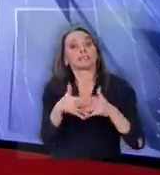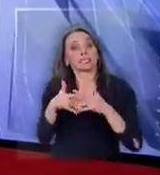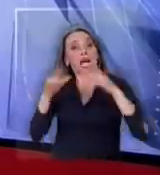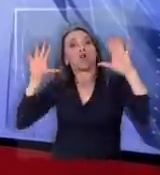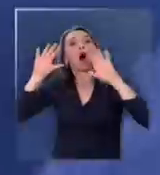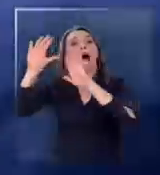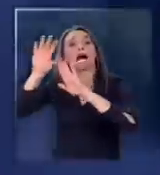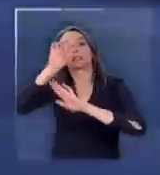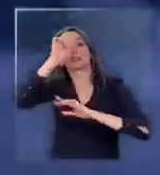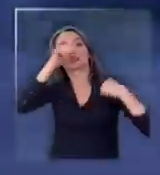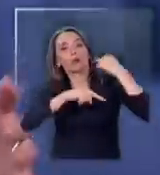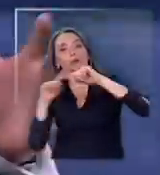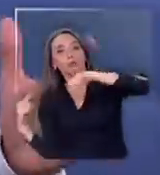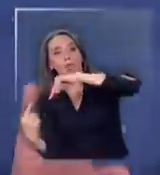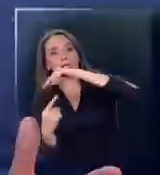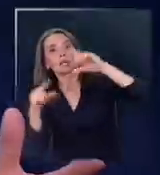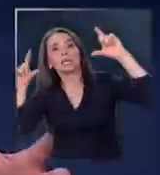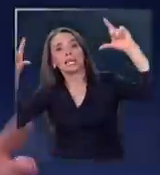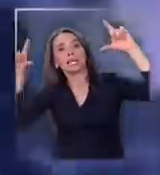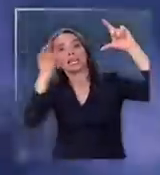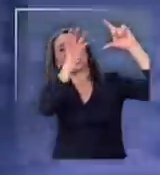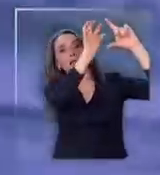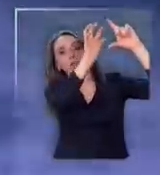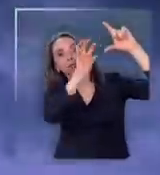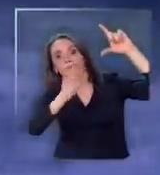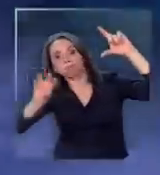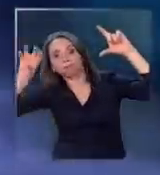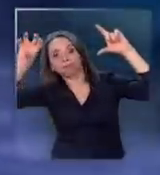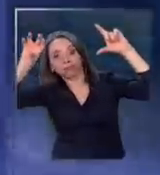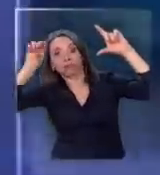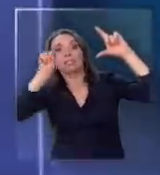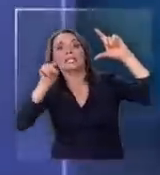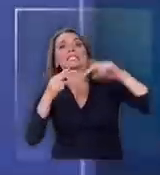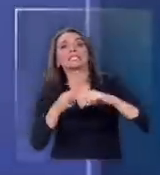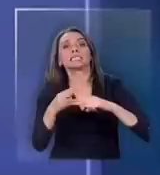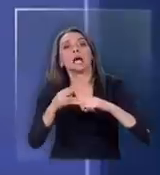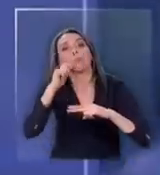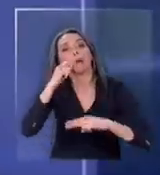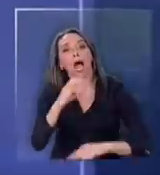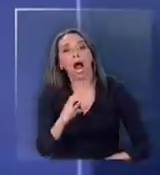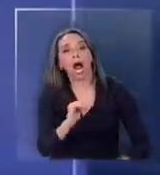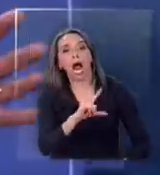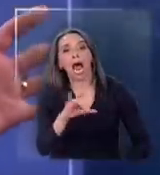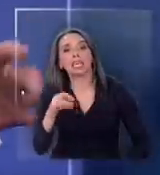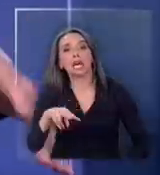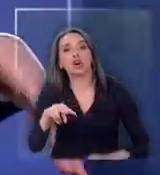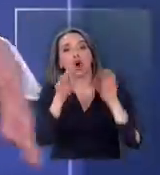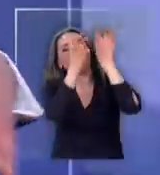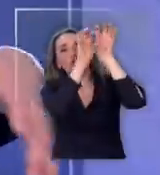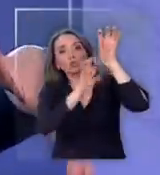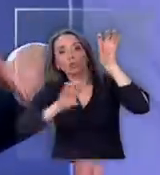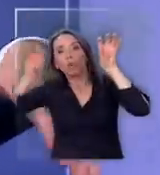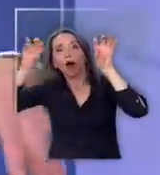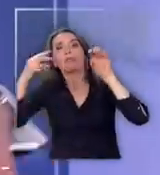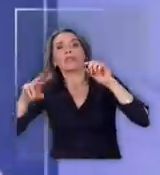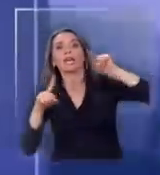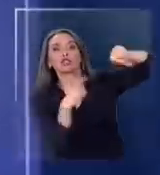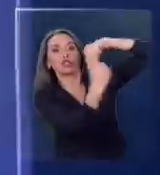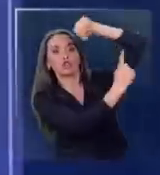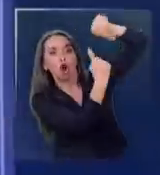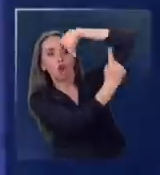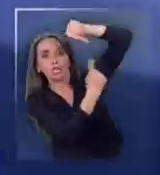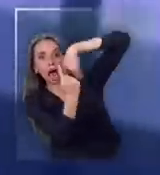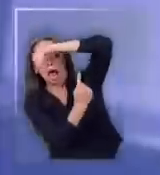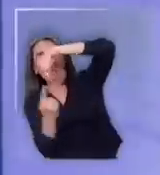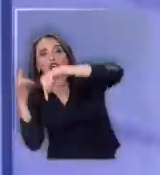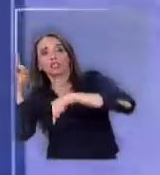Exactamente. ¿No? Que por ciertas condiciones topográficas y además por ciertas condiciones, por supuesto, que tienen que ver con fenómenos meteorológicos, uno se sabe por dónde va a pasar